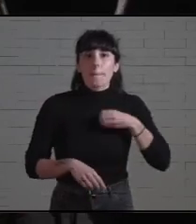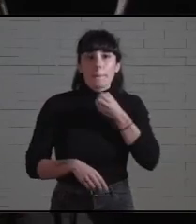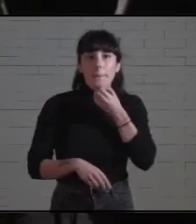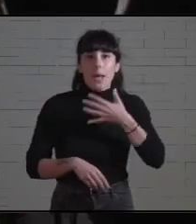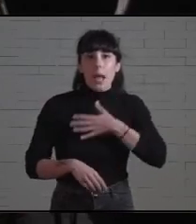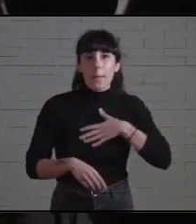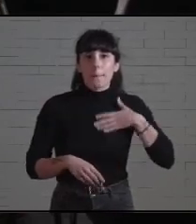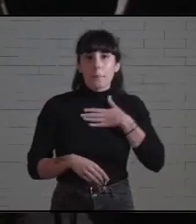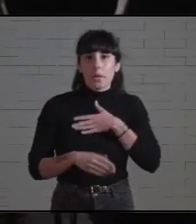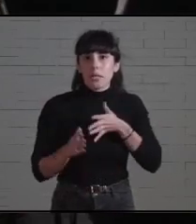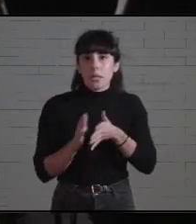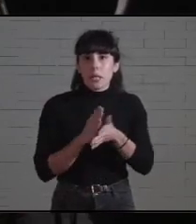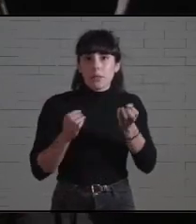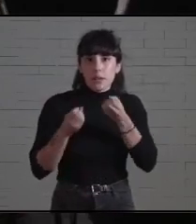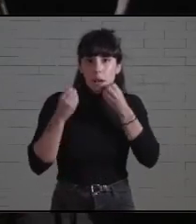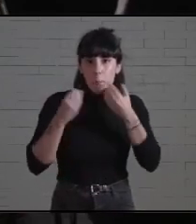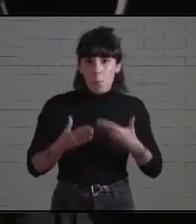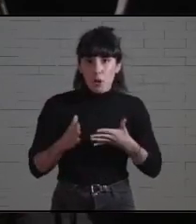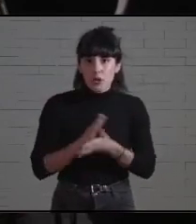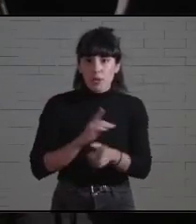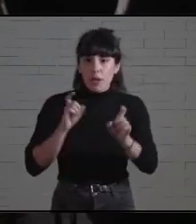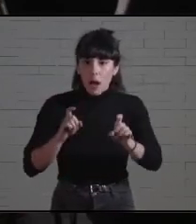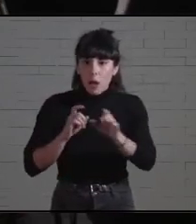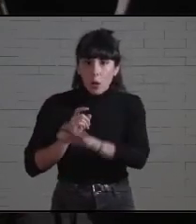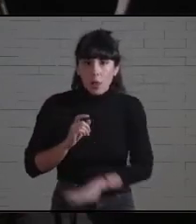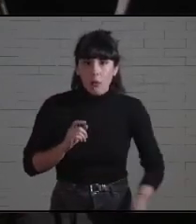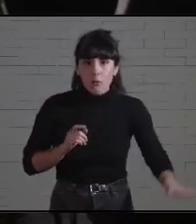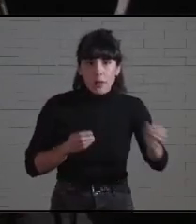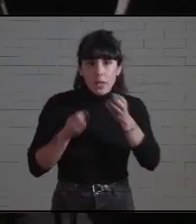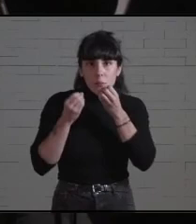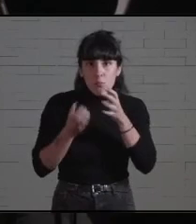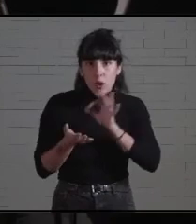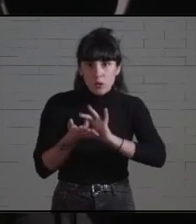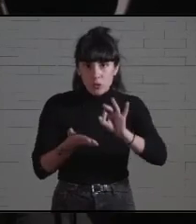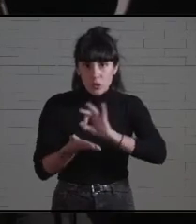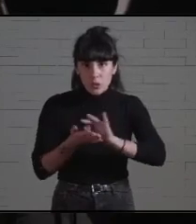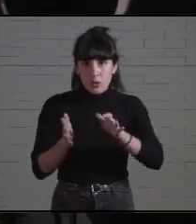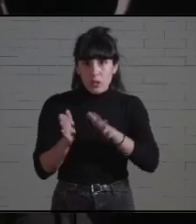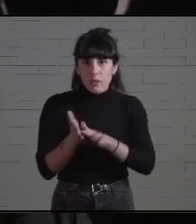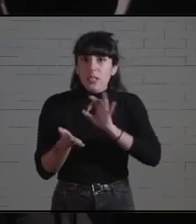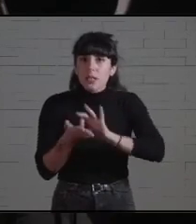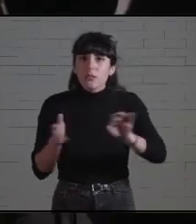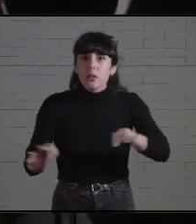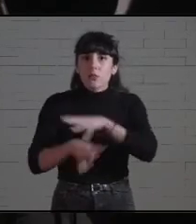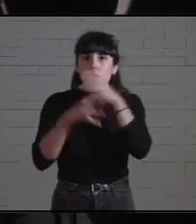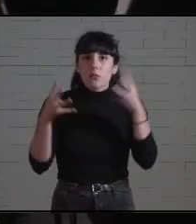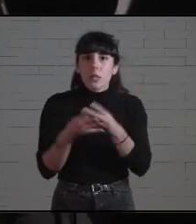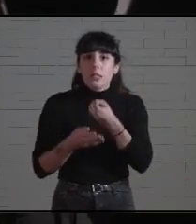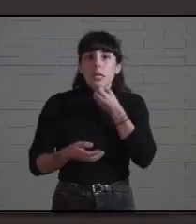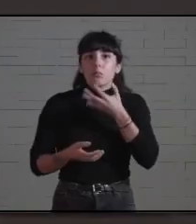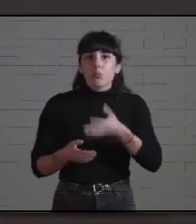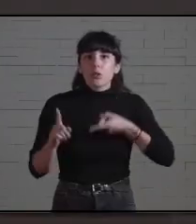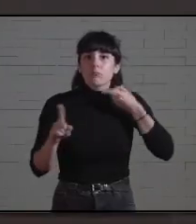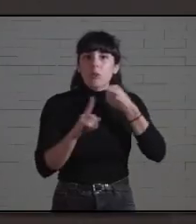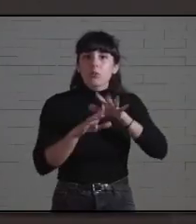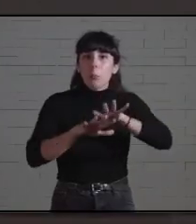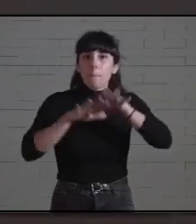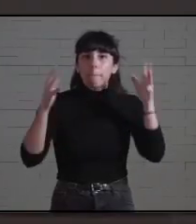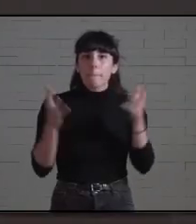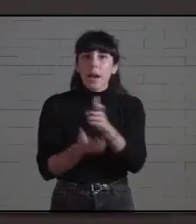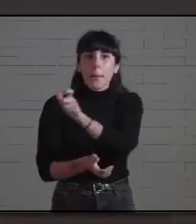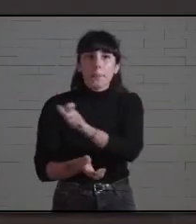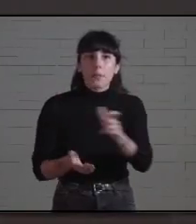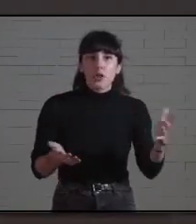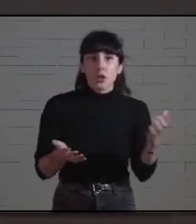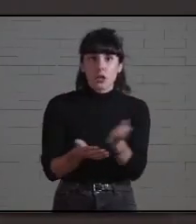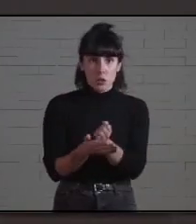unos servicios de educación infantil buenos y unos servicios buenos, universales, para todo el mundo, pues las